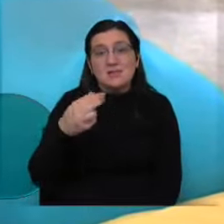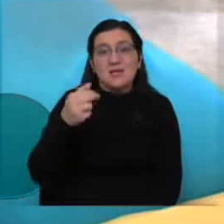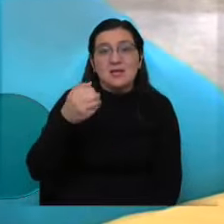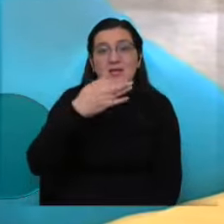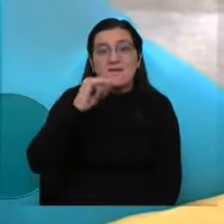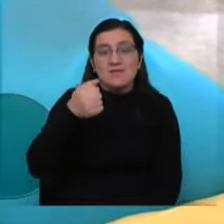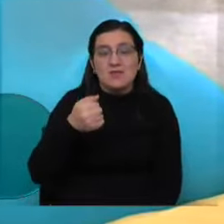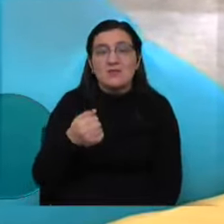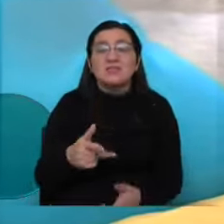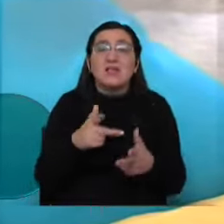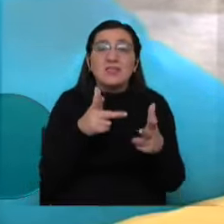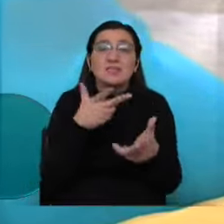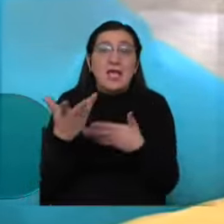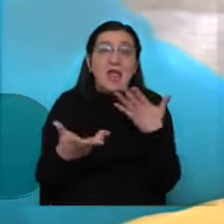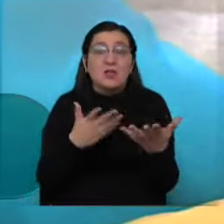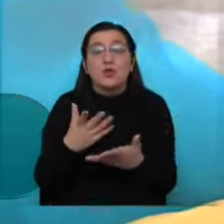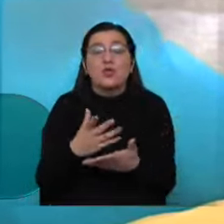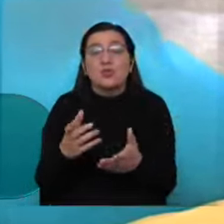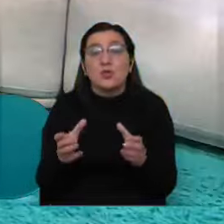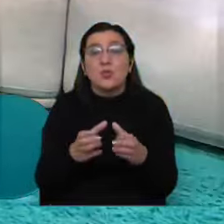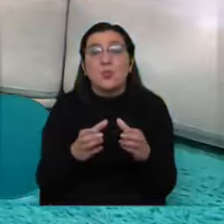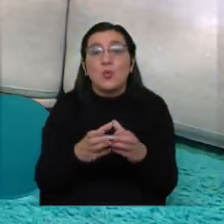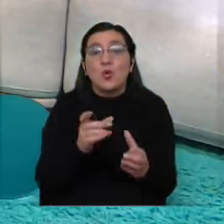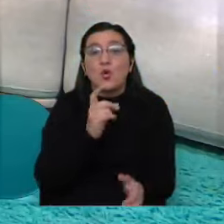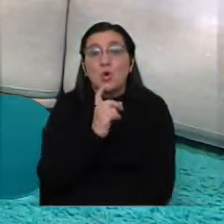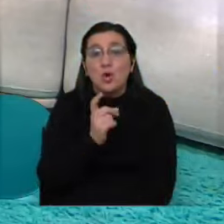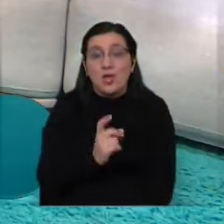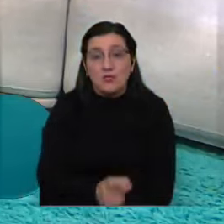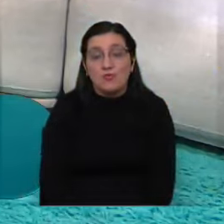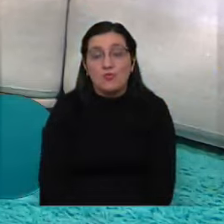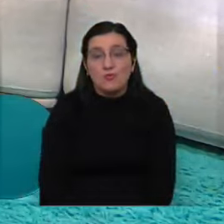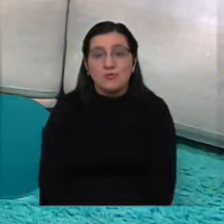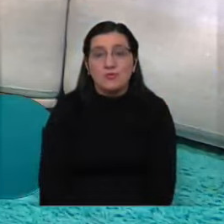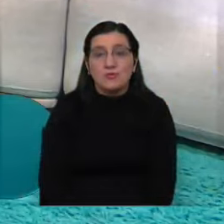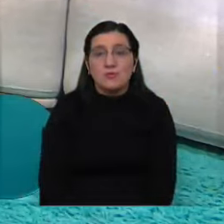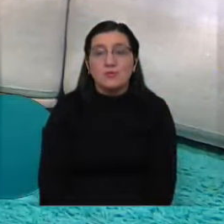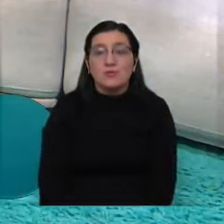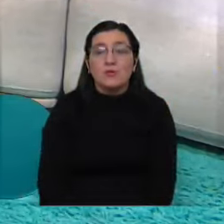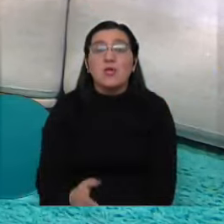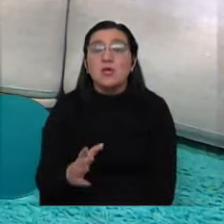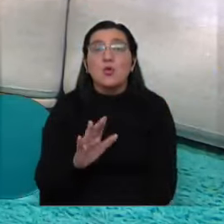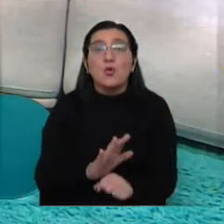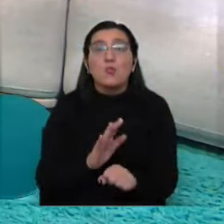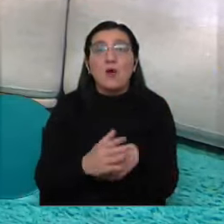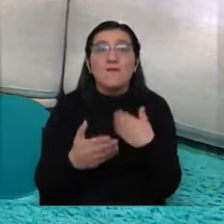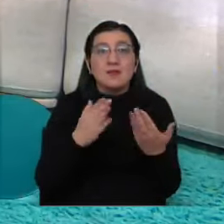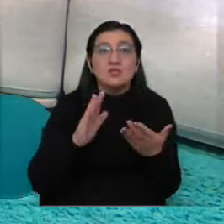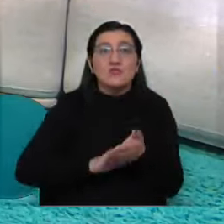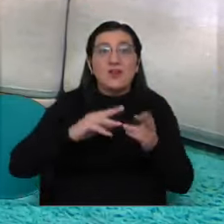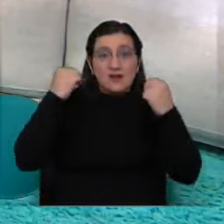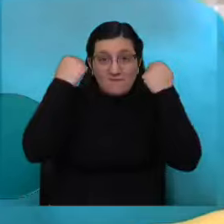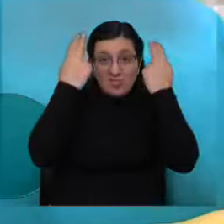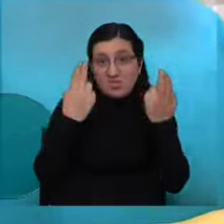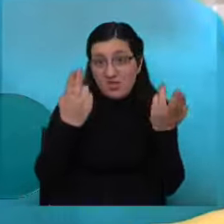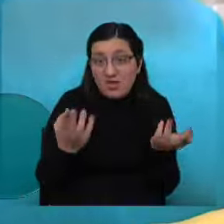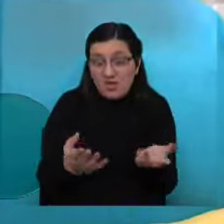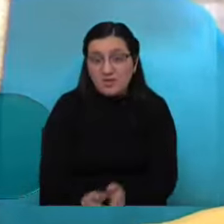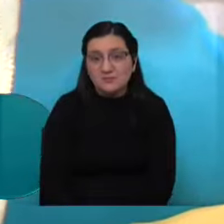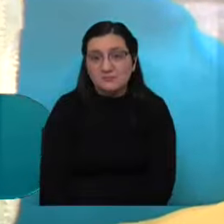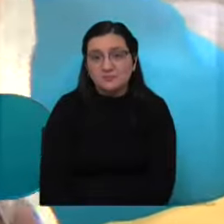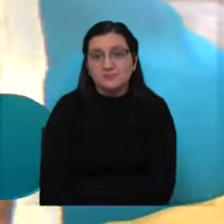algo del partido Colorado es como es Sublime Es como hablar de La Rebeldía eso que después s este pudo hacer en